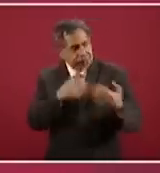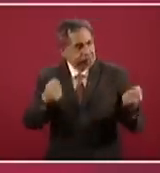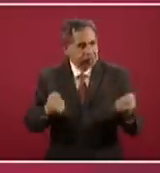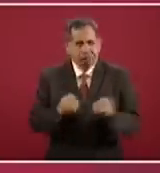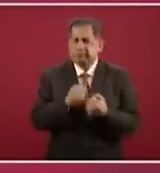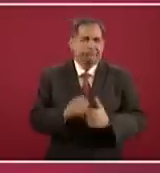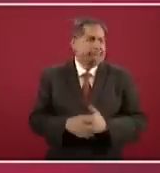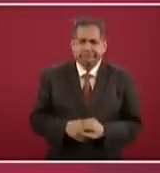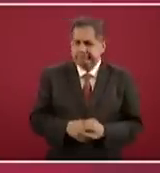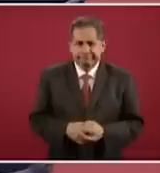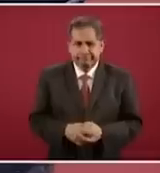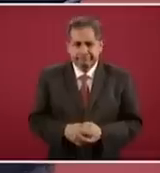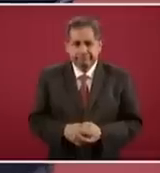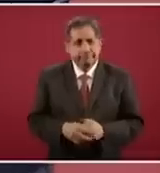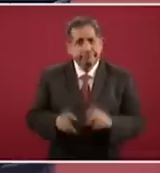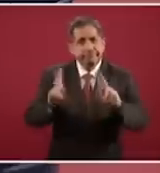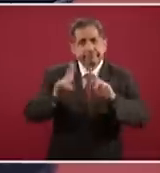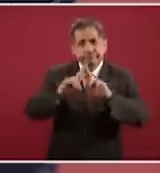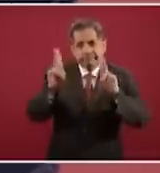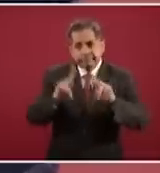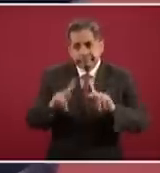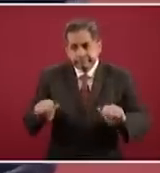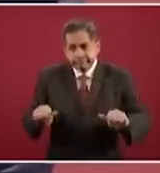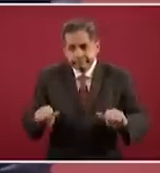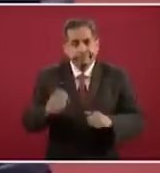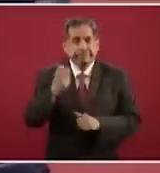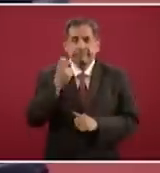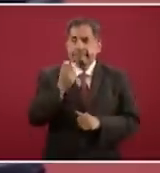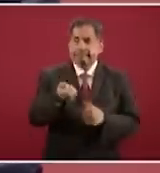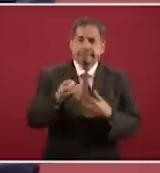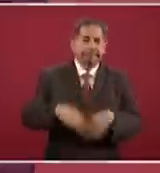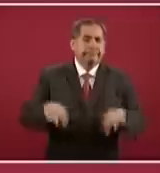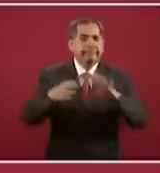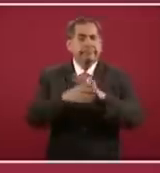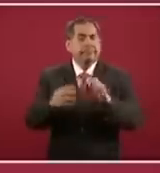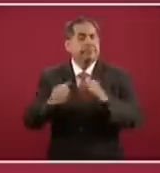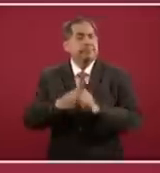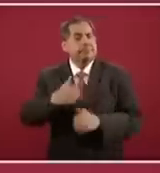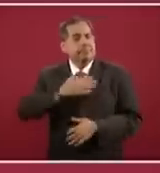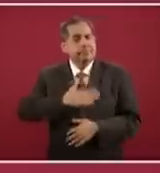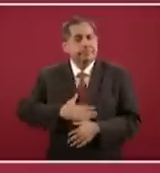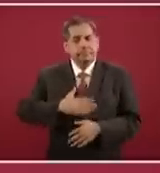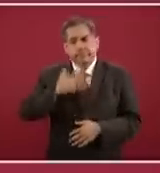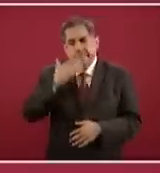La paz, como lo hemos dicho muchas veces, es fruto de la justicia